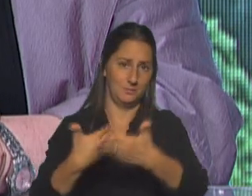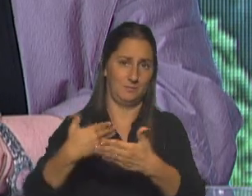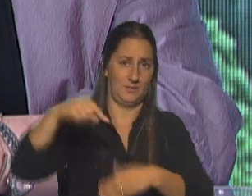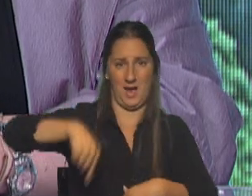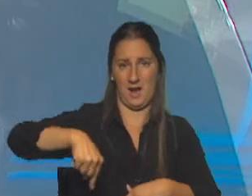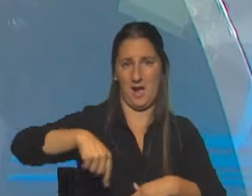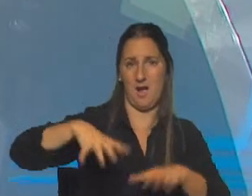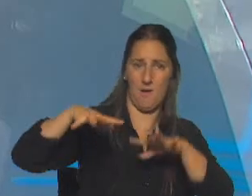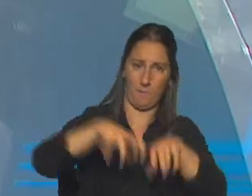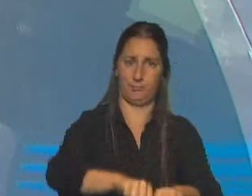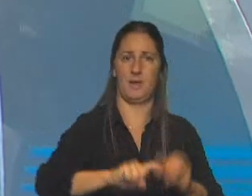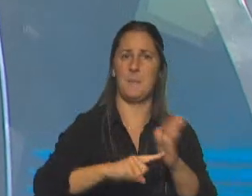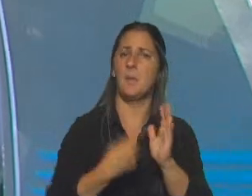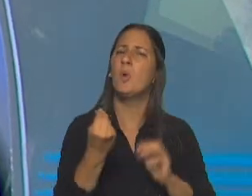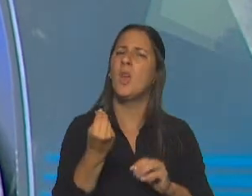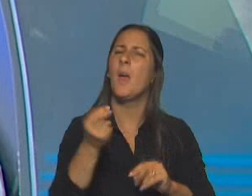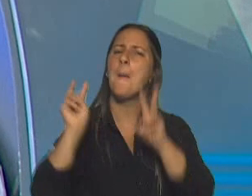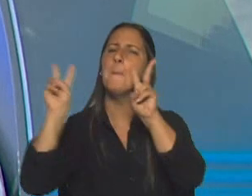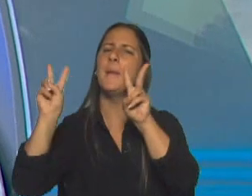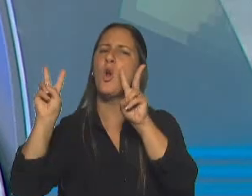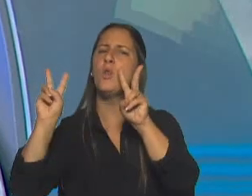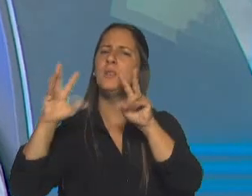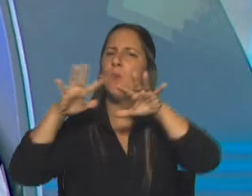¿Por qué no pasa eso, doctora? Yo creo que en parte hay